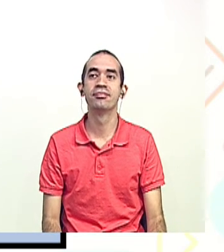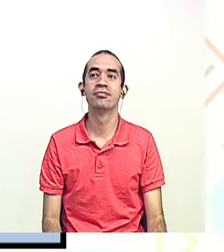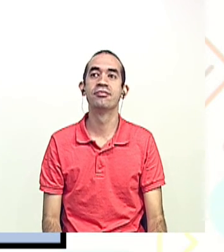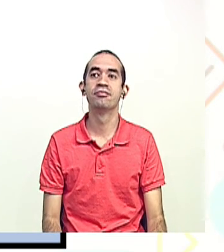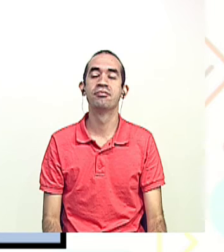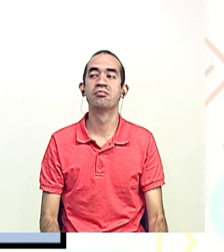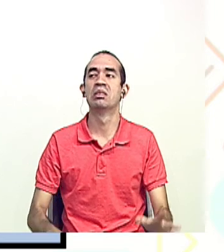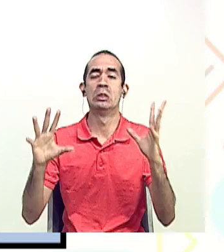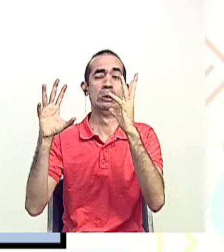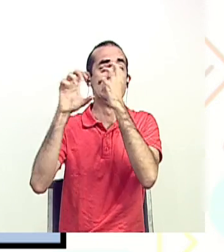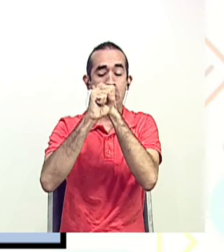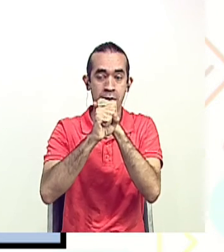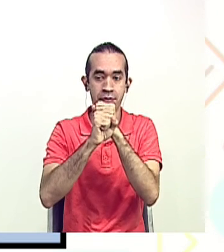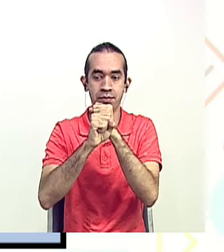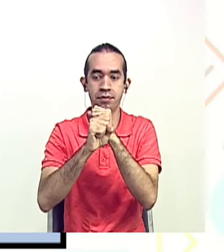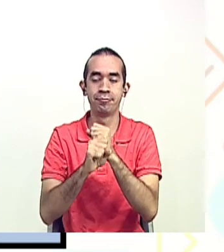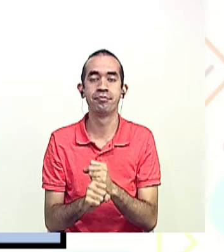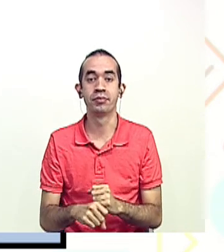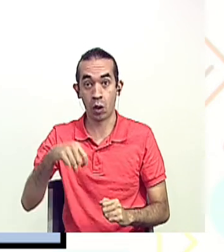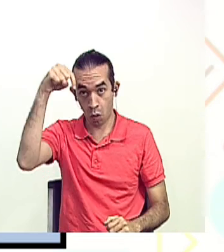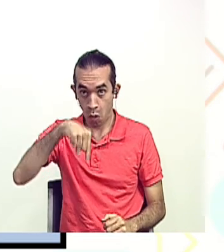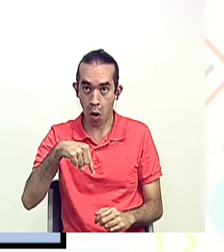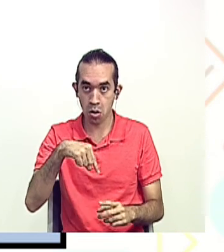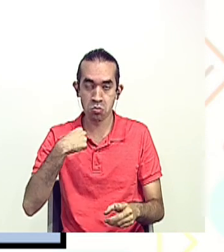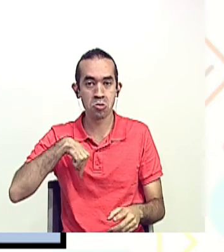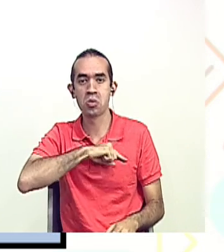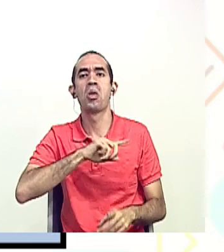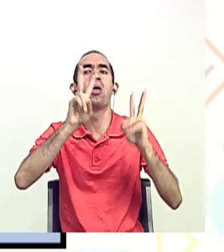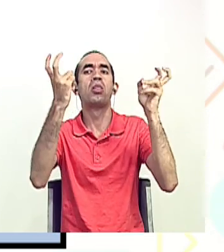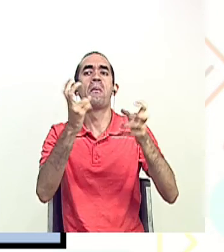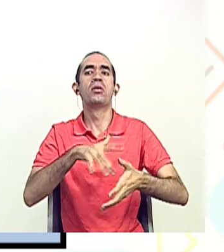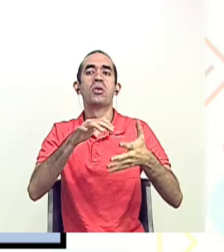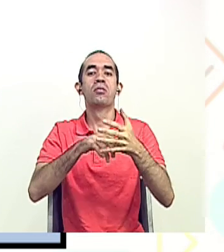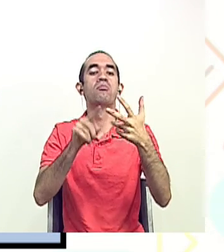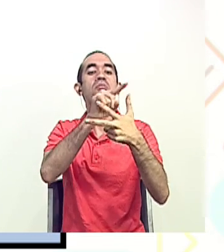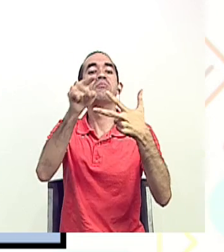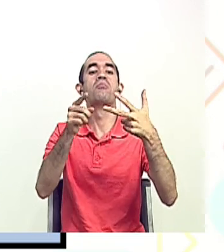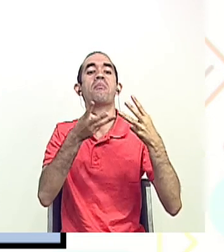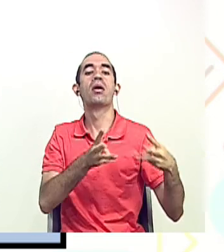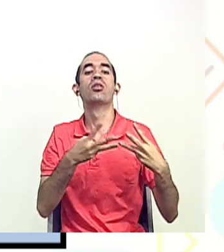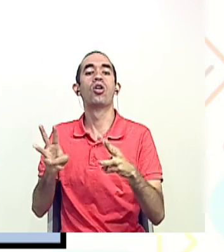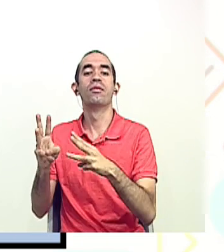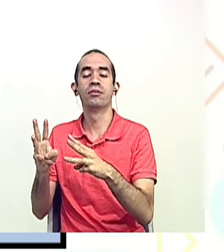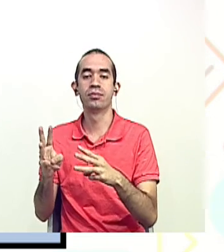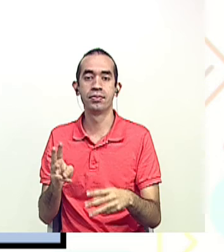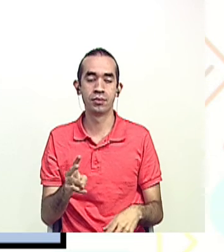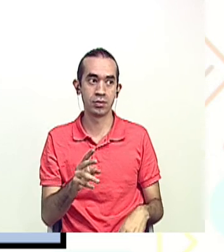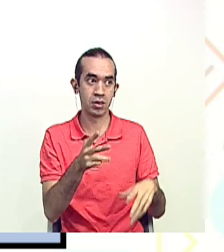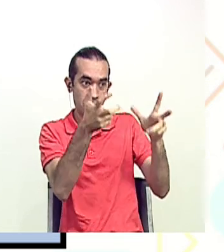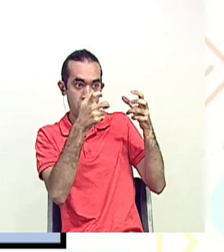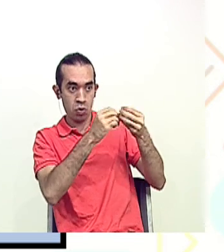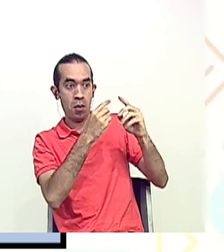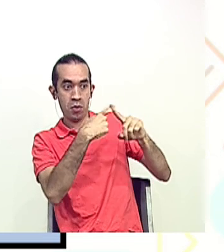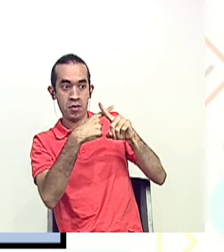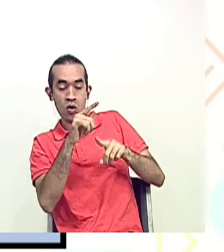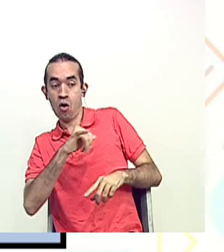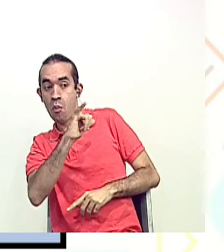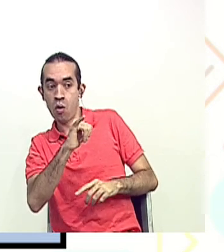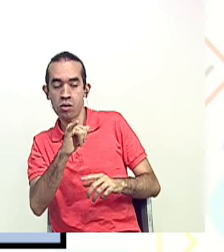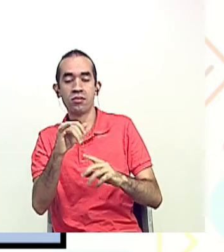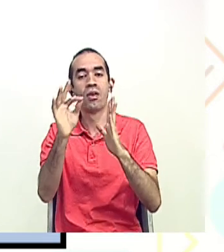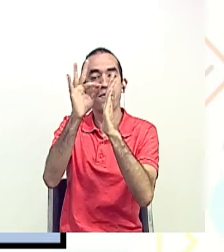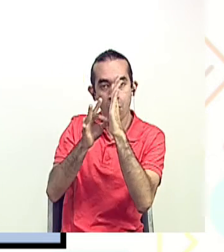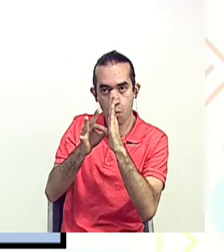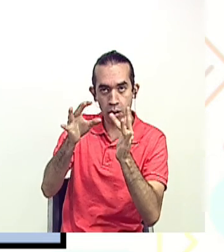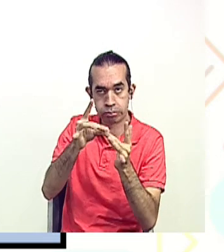En resumen, podemos ver que el día de hoy trabajamos con 3 métodos. Factor común, fórmulas